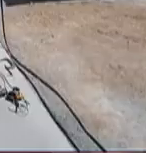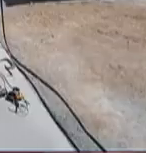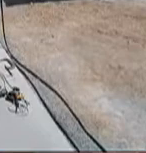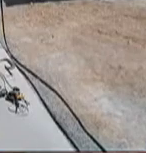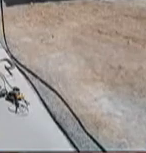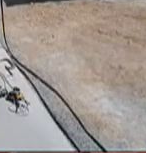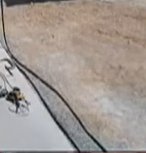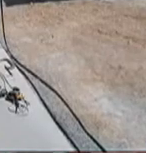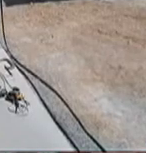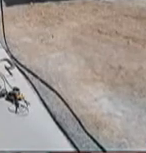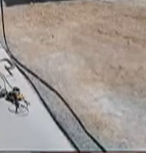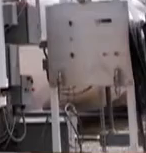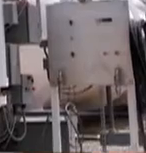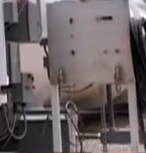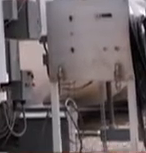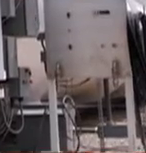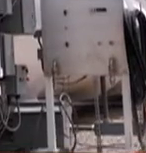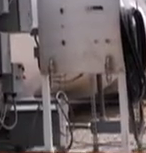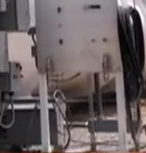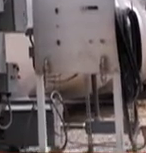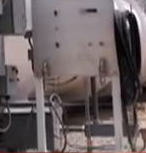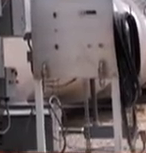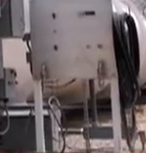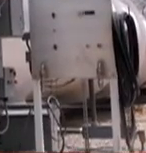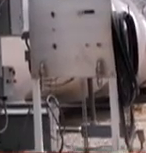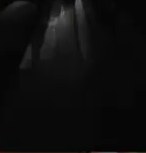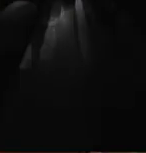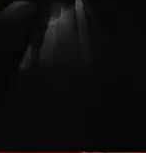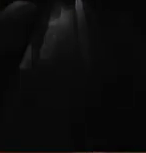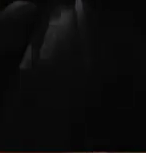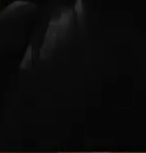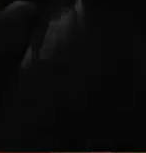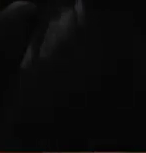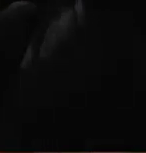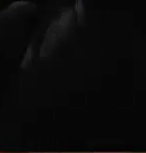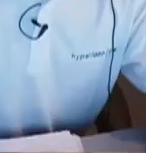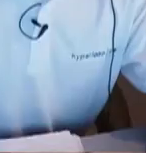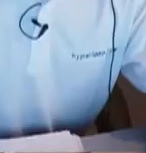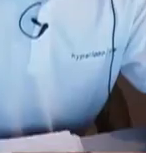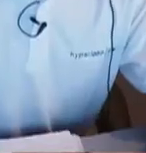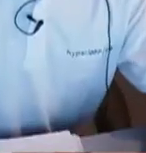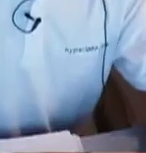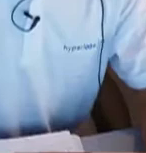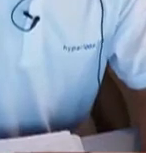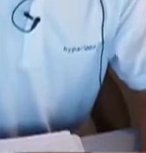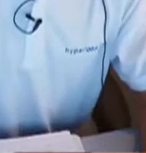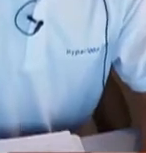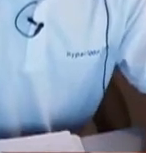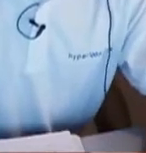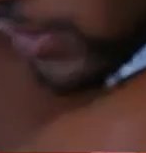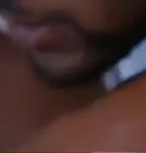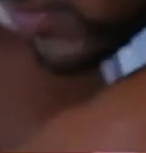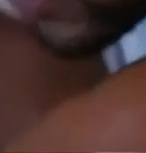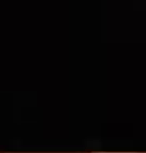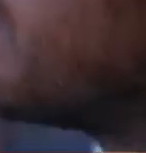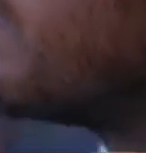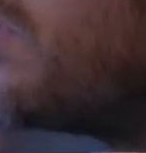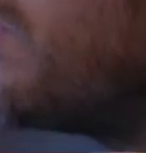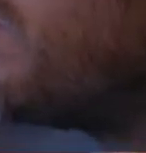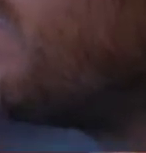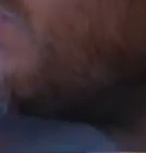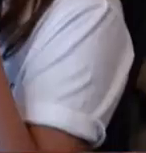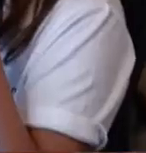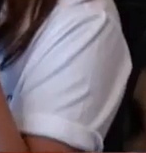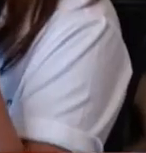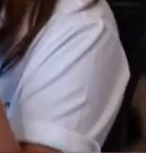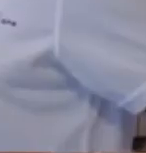que construirá una línea de Hyperloop que conectará Nueva York y Washington, D.C., pasando por estaciones en